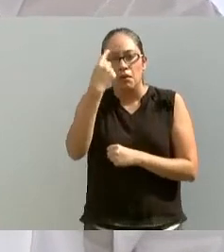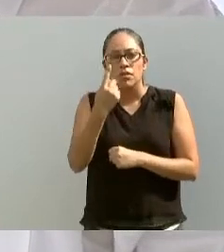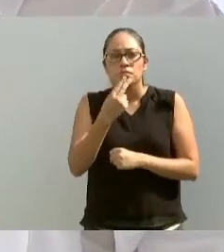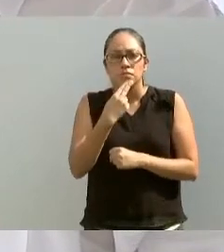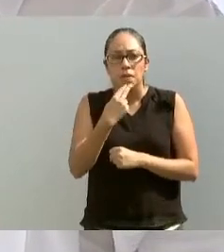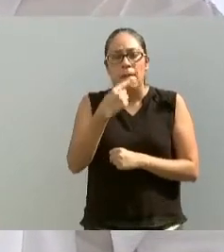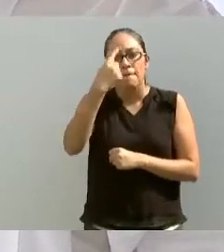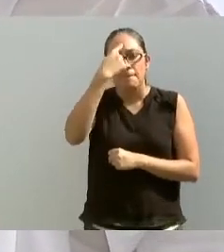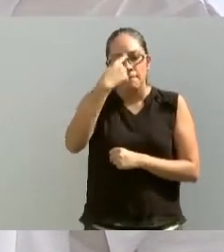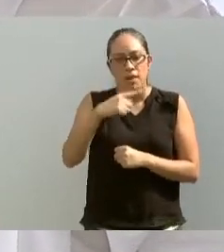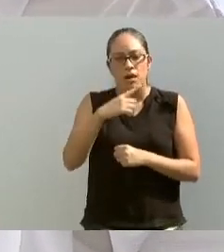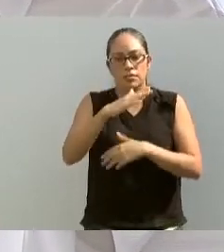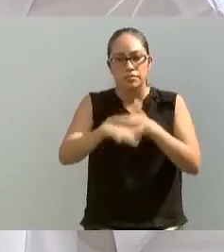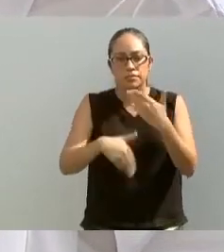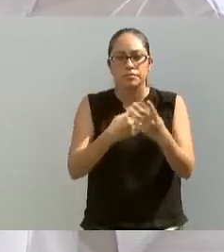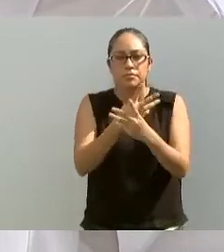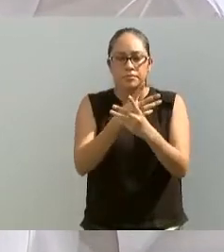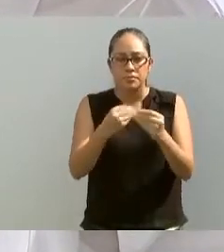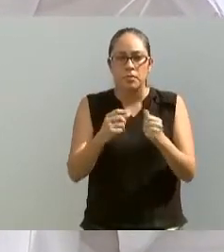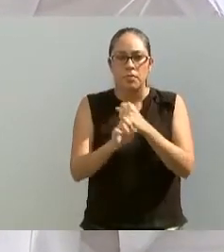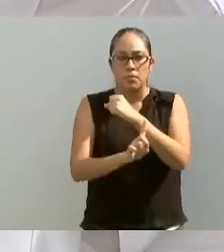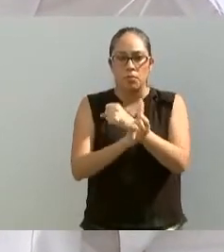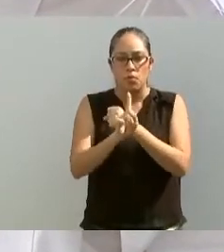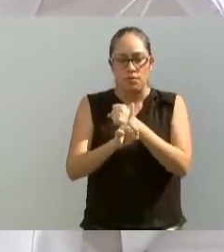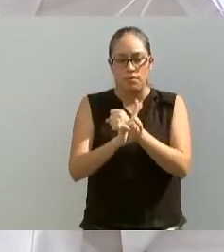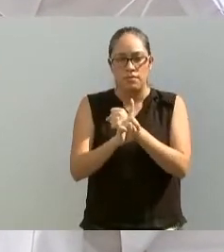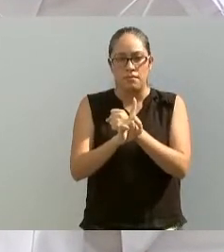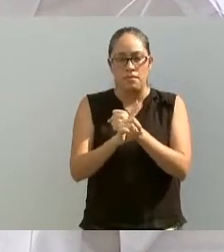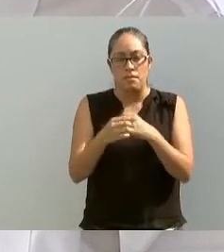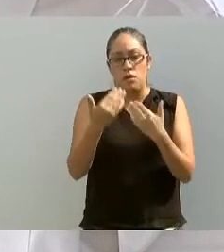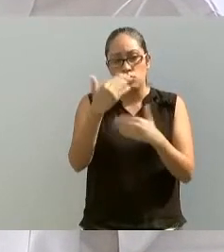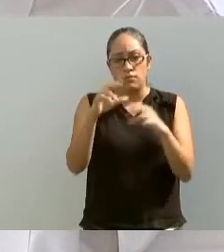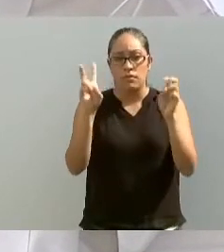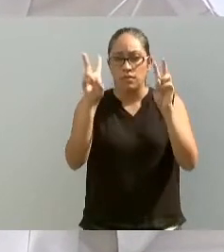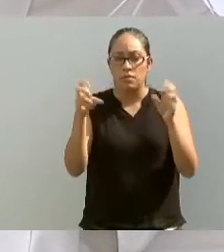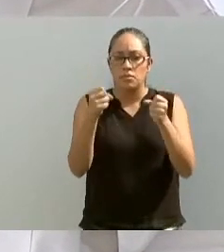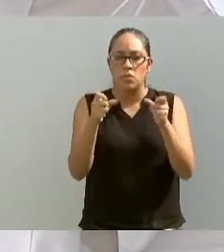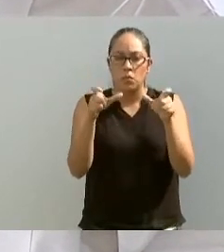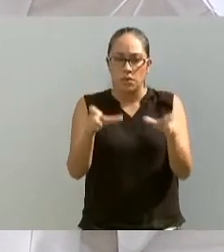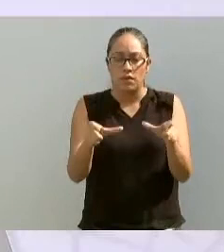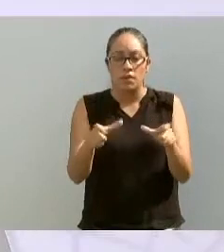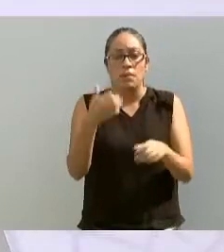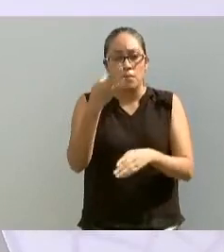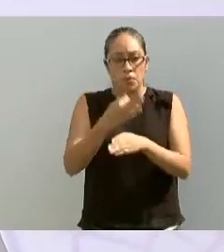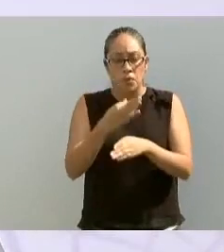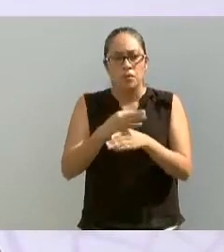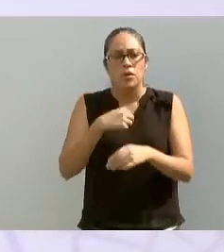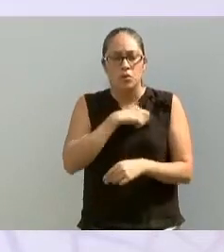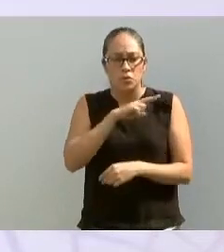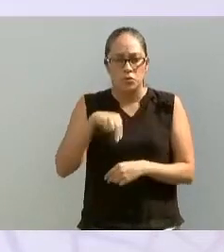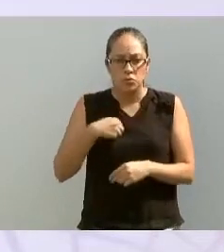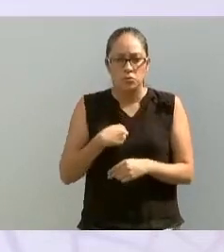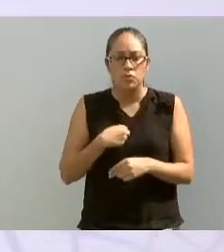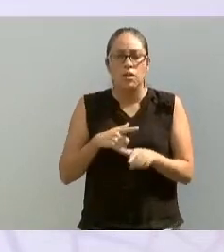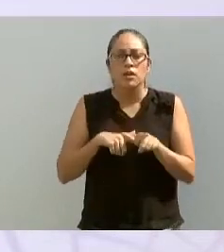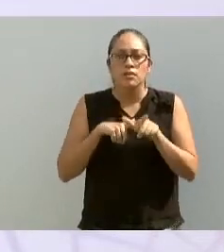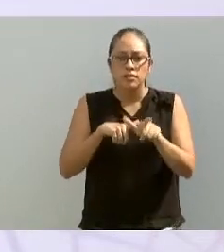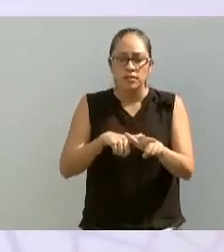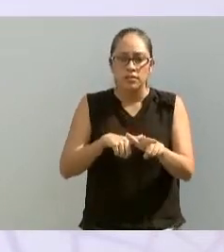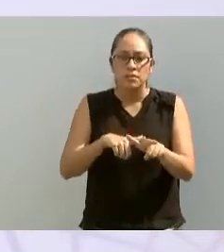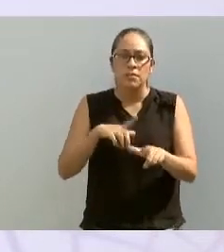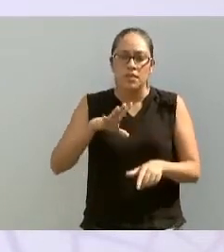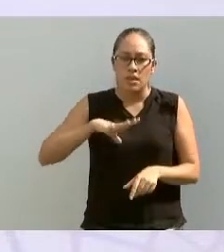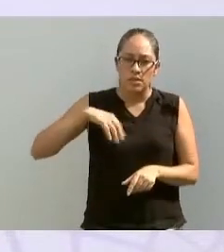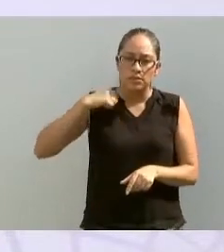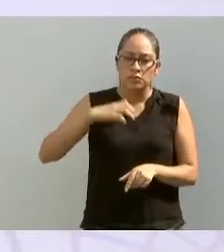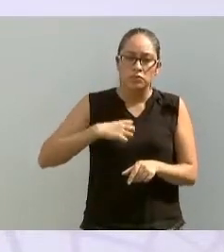el grave problema de la inseguridad y de la violencia. Y en ese camino vamos, estamos haciendo un gran